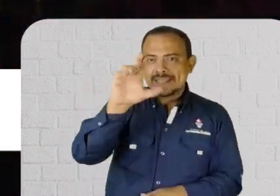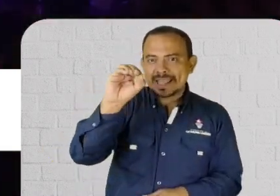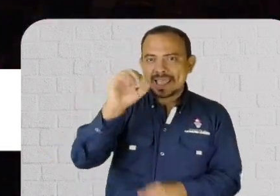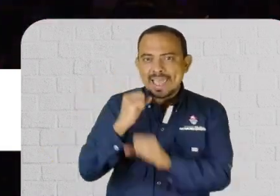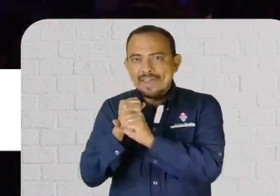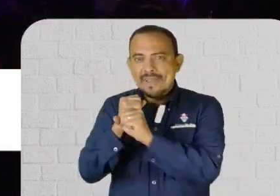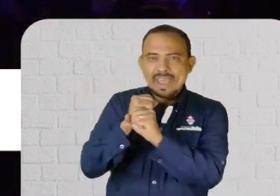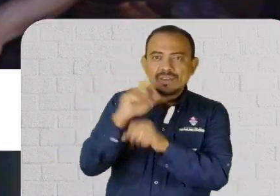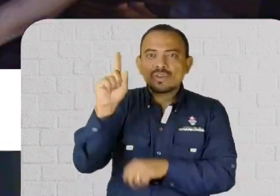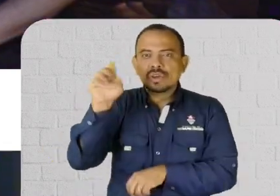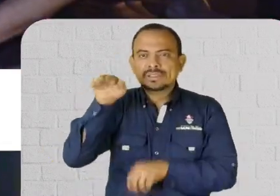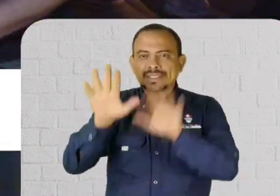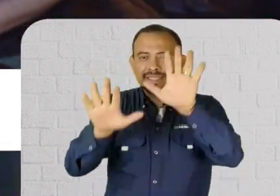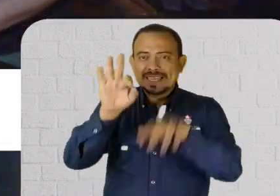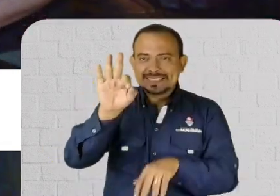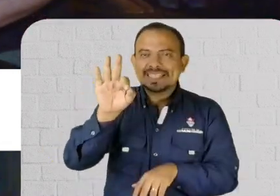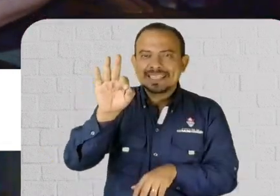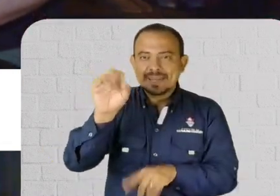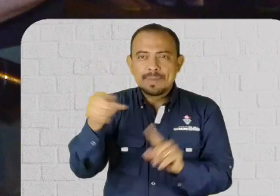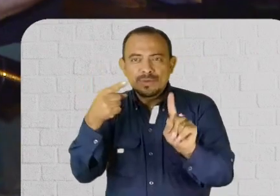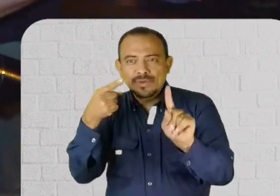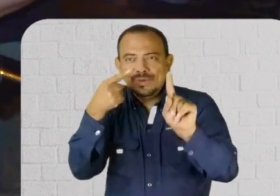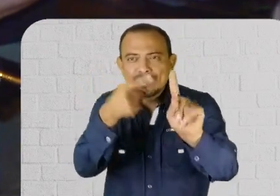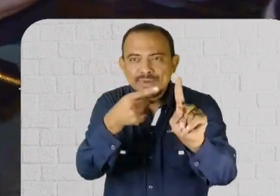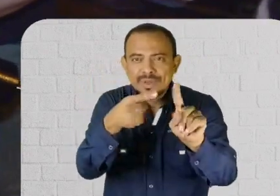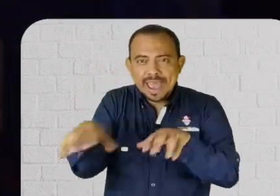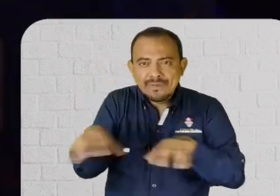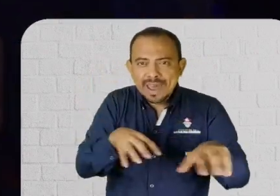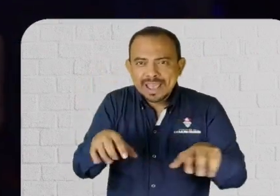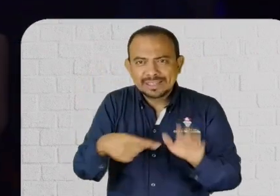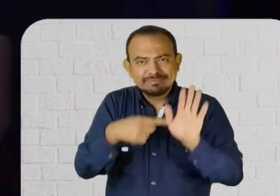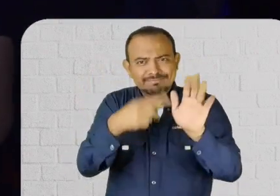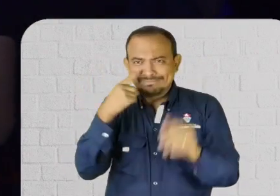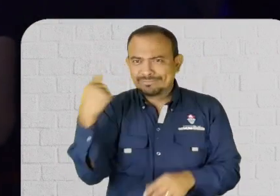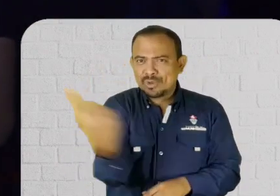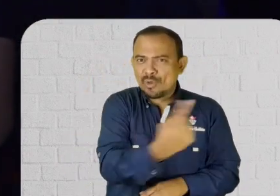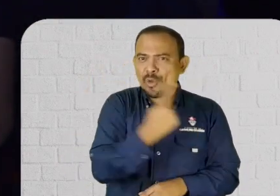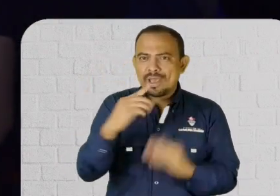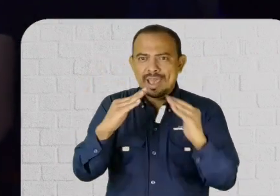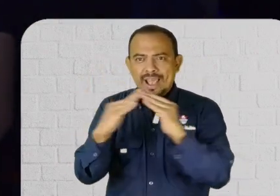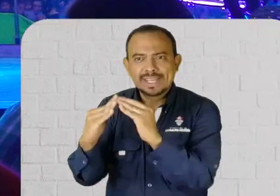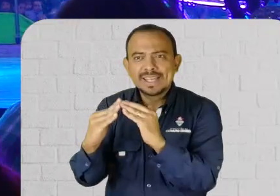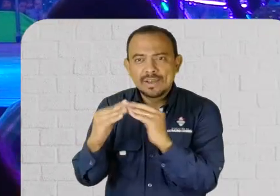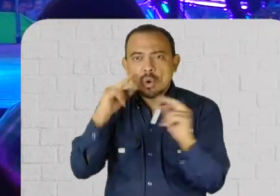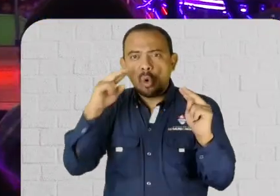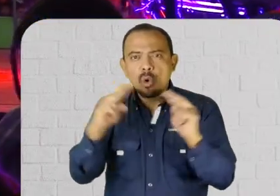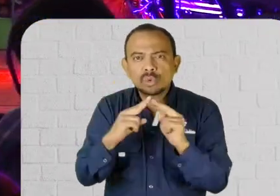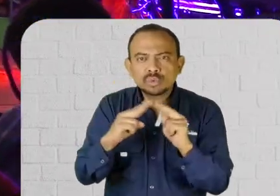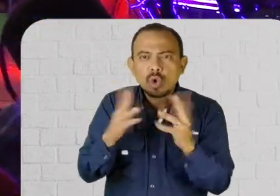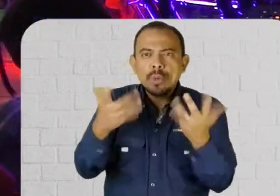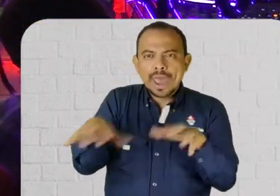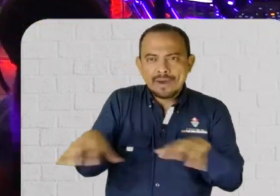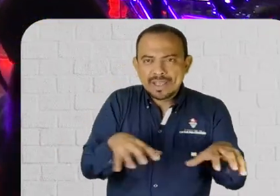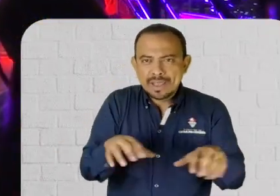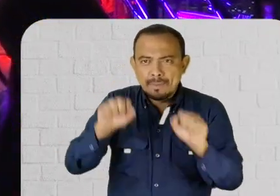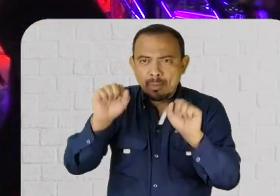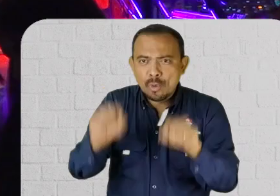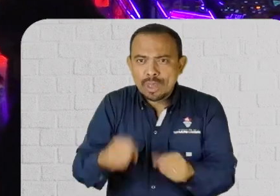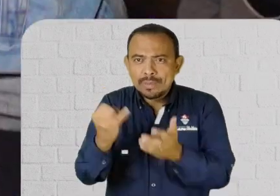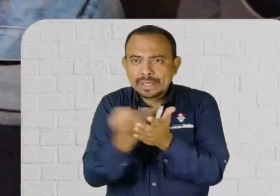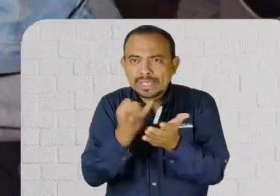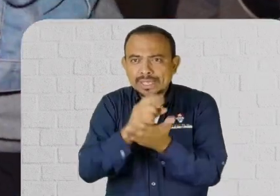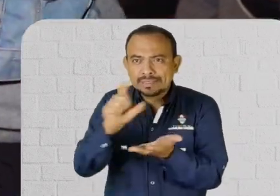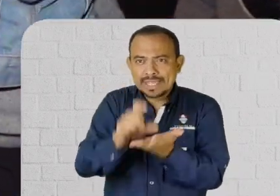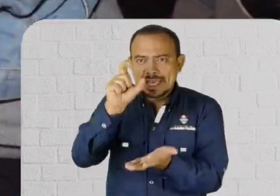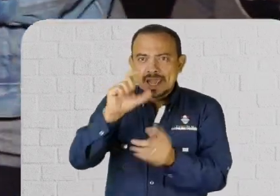de abril en Zona 13. El propósito es crear espacios de recreación para todos los vecinos. Para conocer más de estas